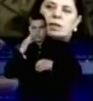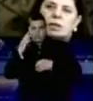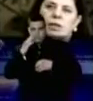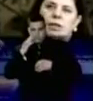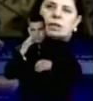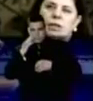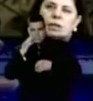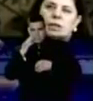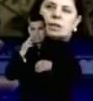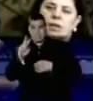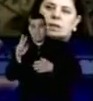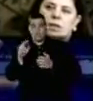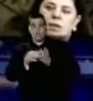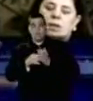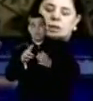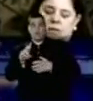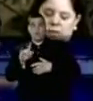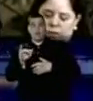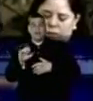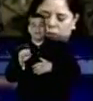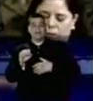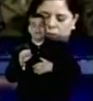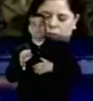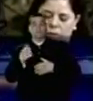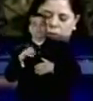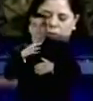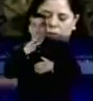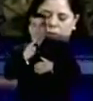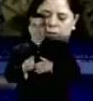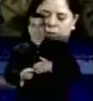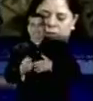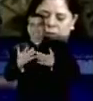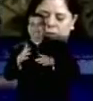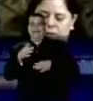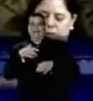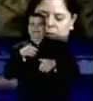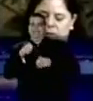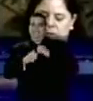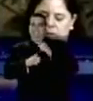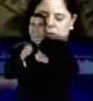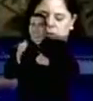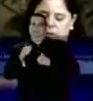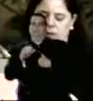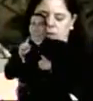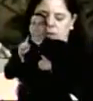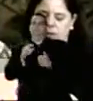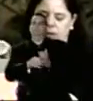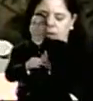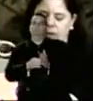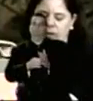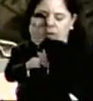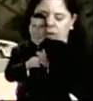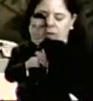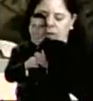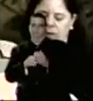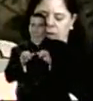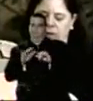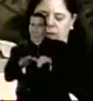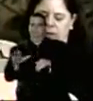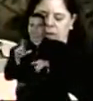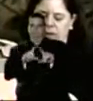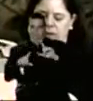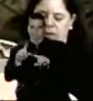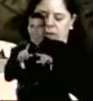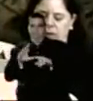de 2.000 cuerdas, donde, como dije, ya se construyen cerca de 1 millón de pies cuadrados de laboratorio,